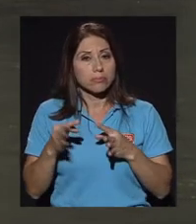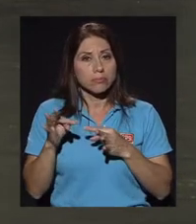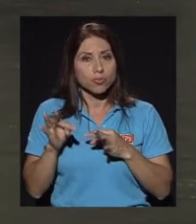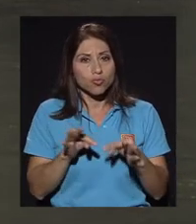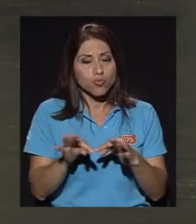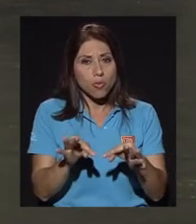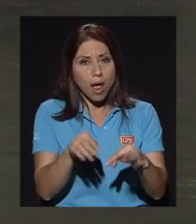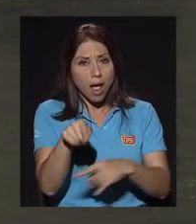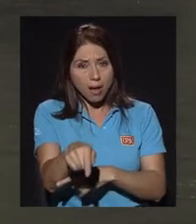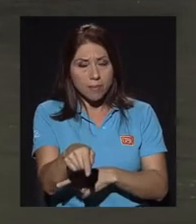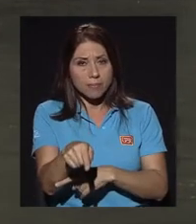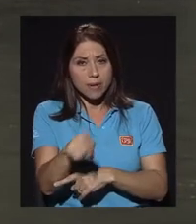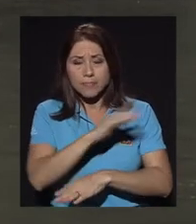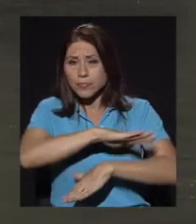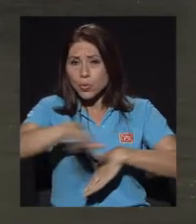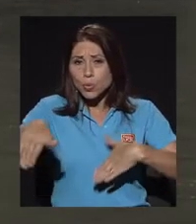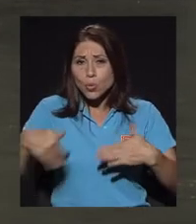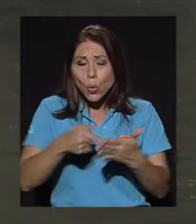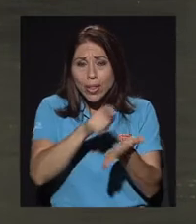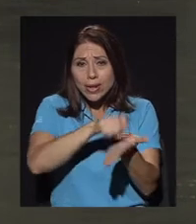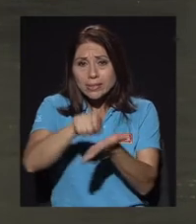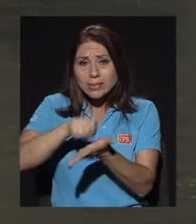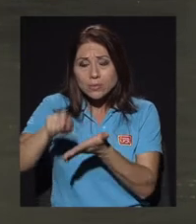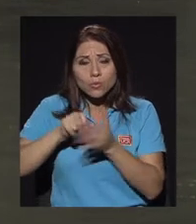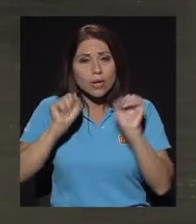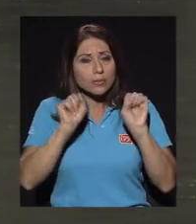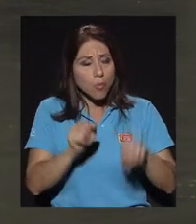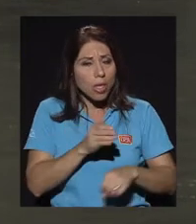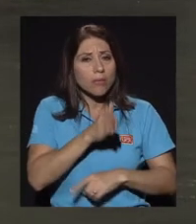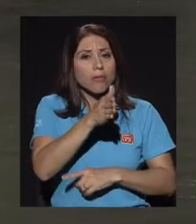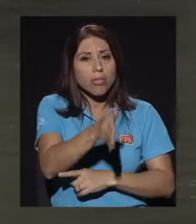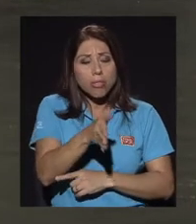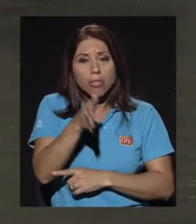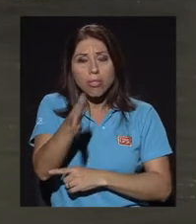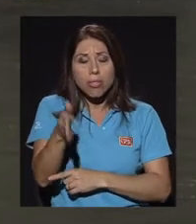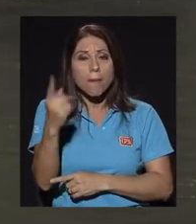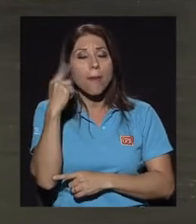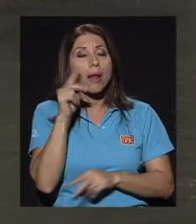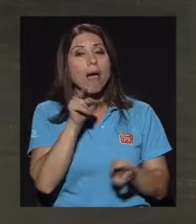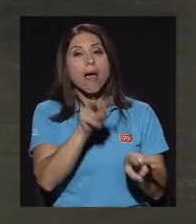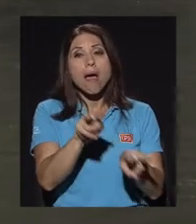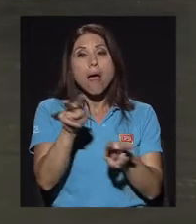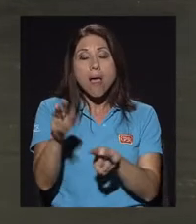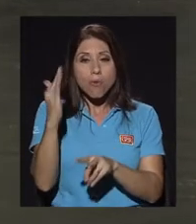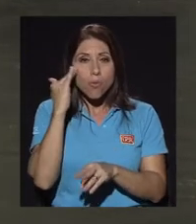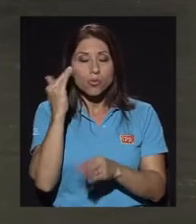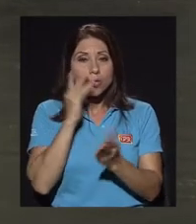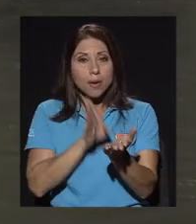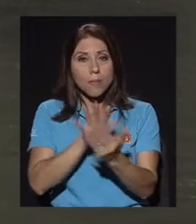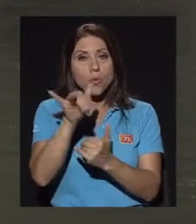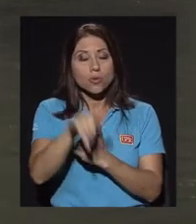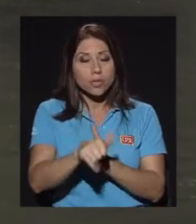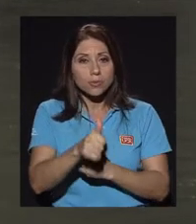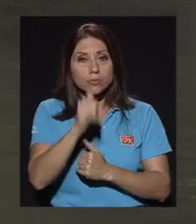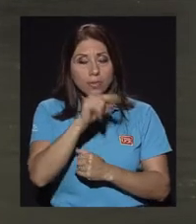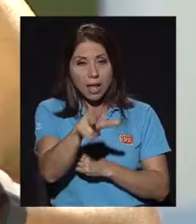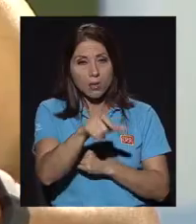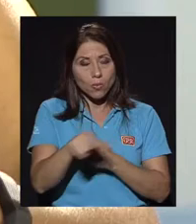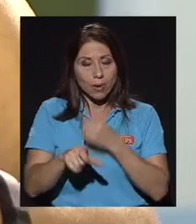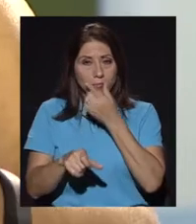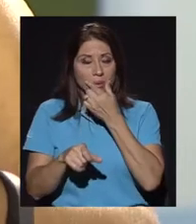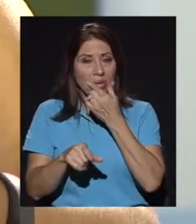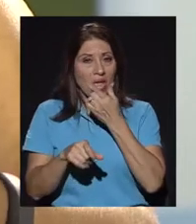Turrialba, todas las escuelas puedan ir y conocer el proyecto del agua directamente